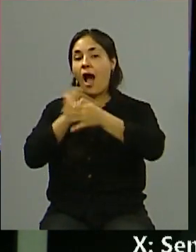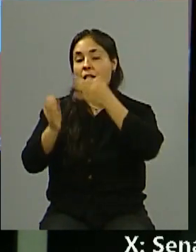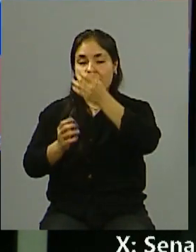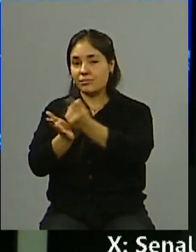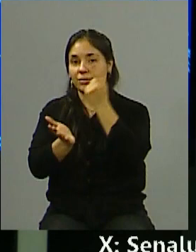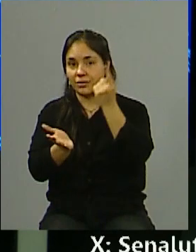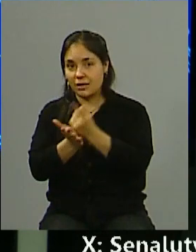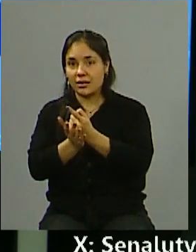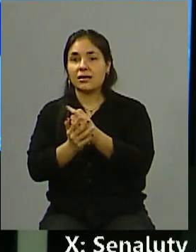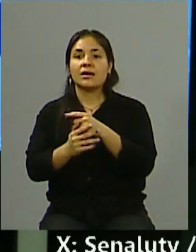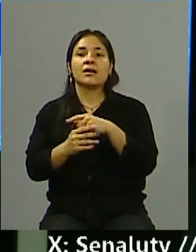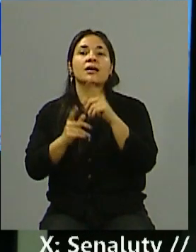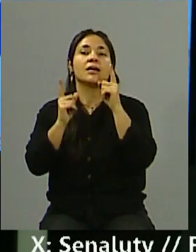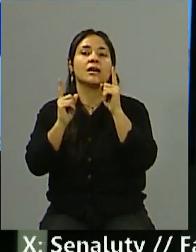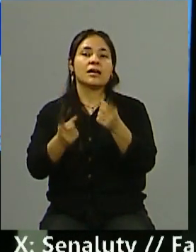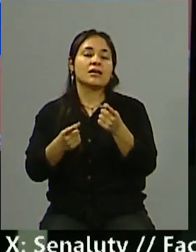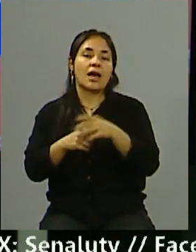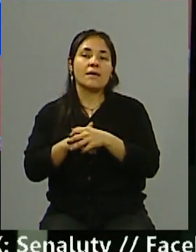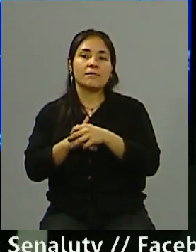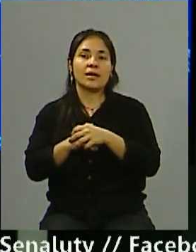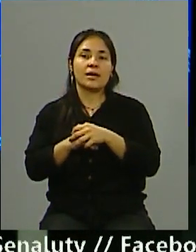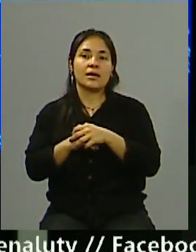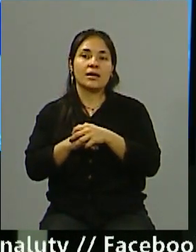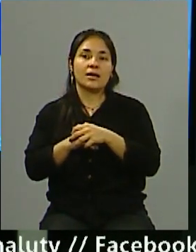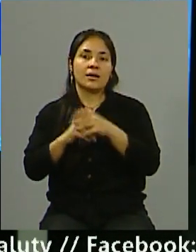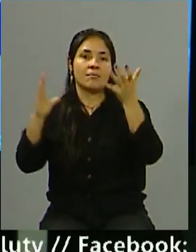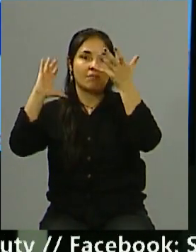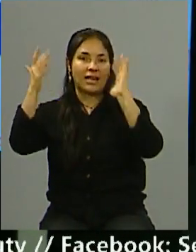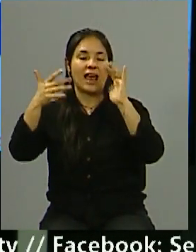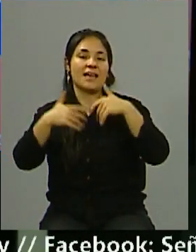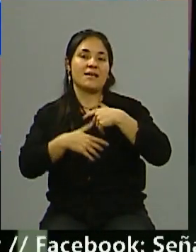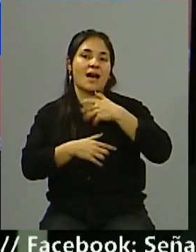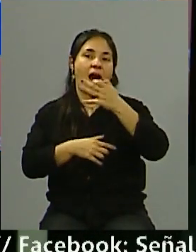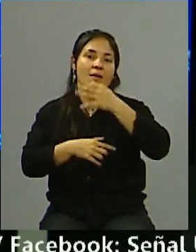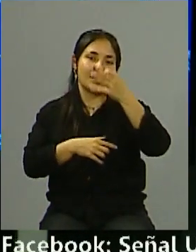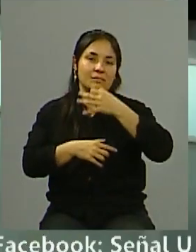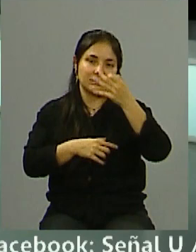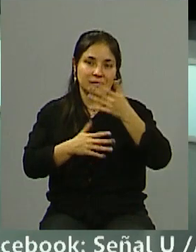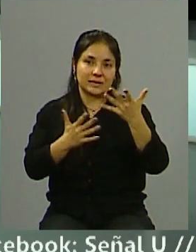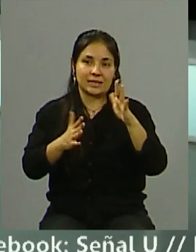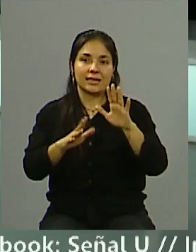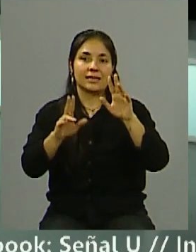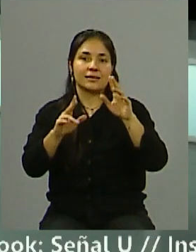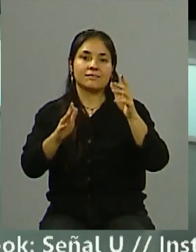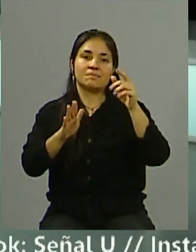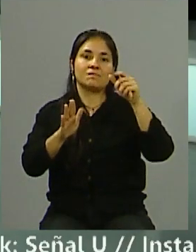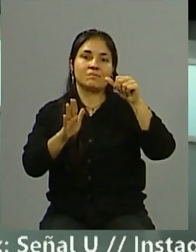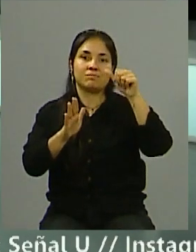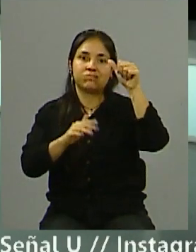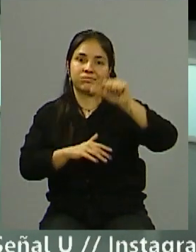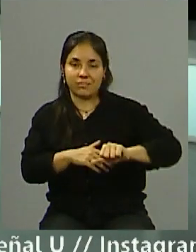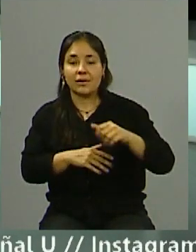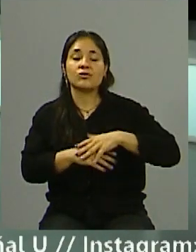en términos de narrativa caerles por lógica era Milei. Entonces vuelvo a tu pregunta, creo que sí,